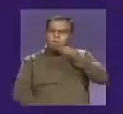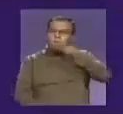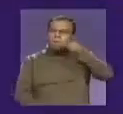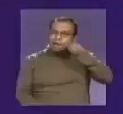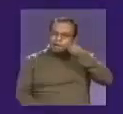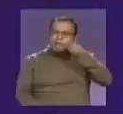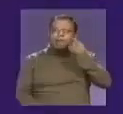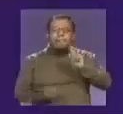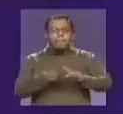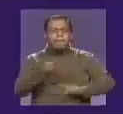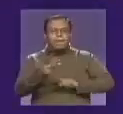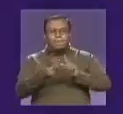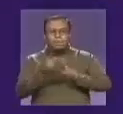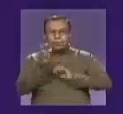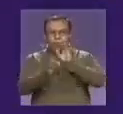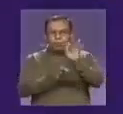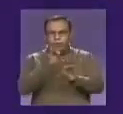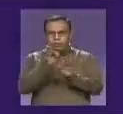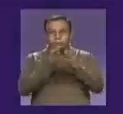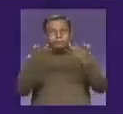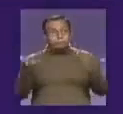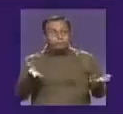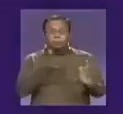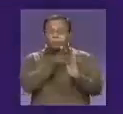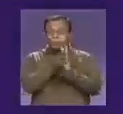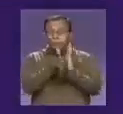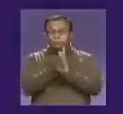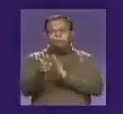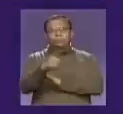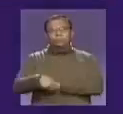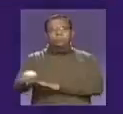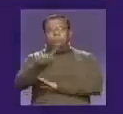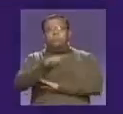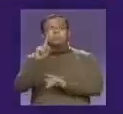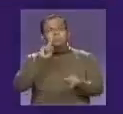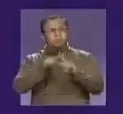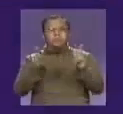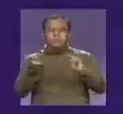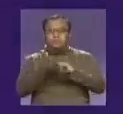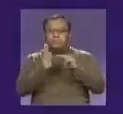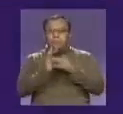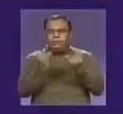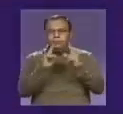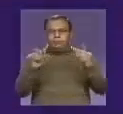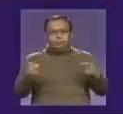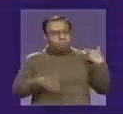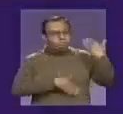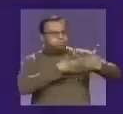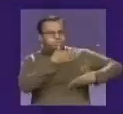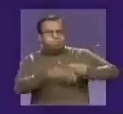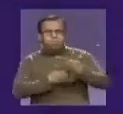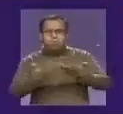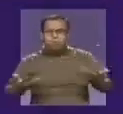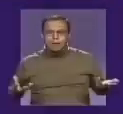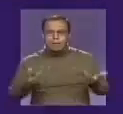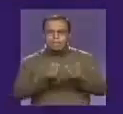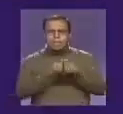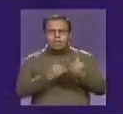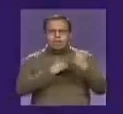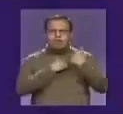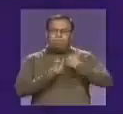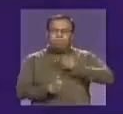y también de cuidado, lo cual, digamos, hace que también se lleve a cabo ese papel